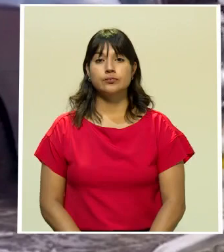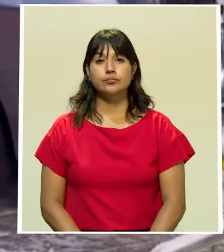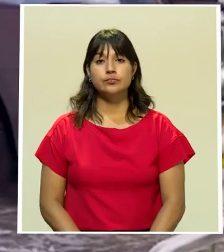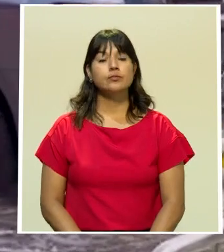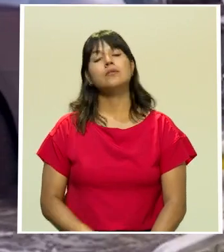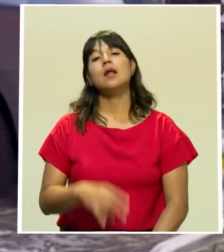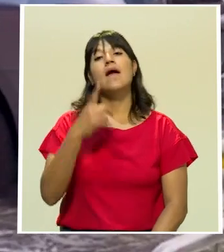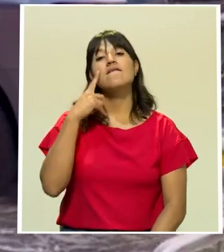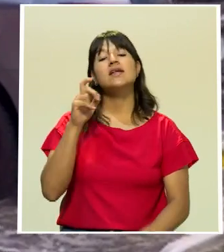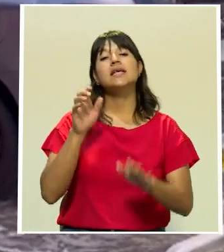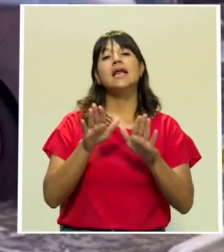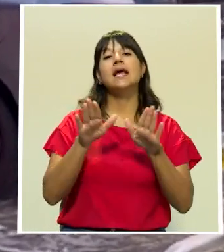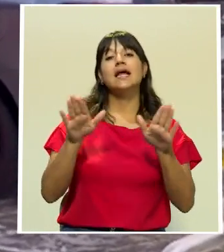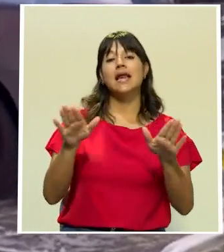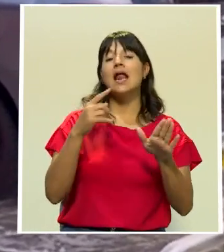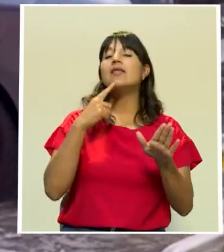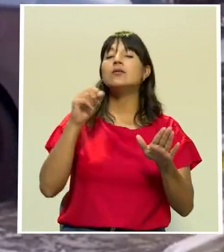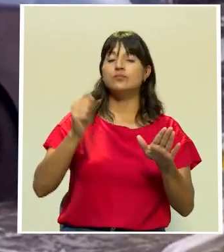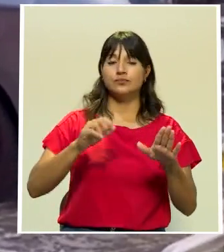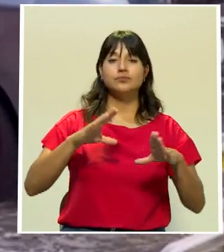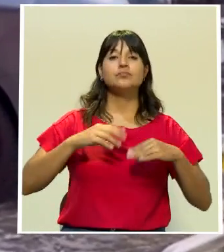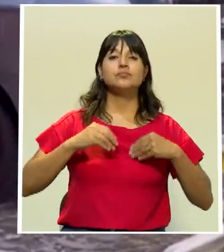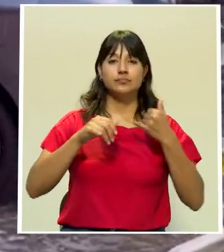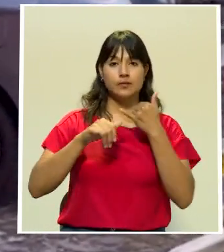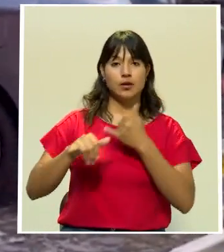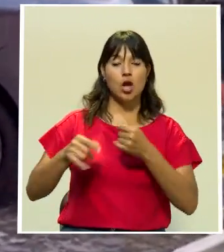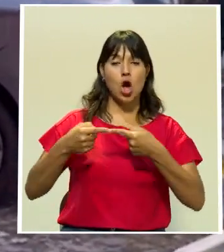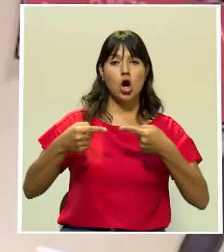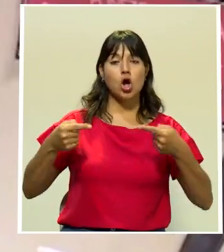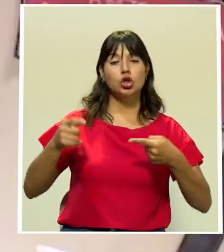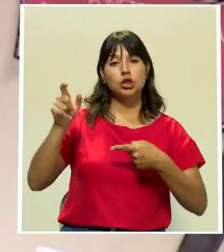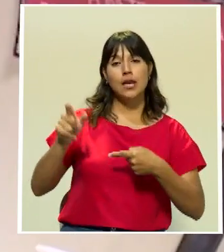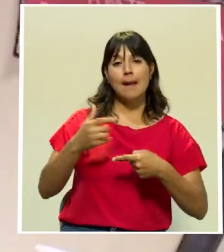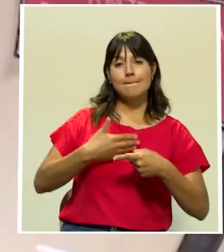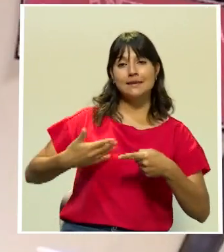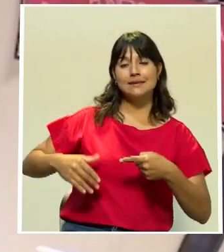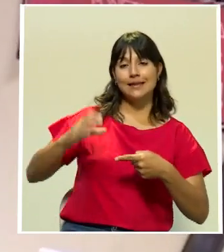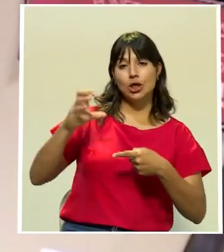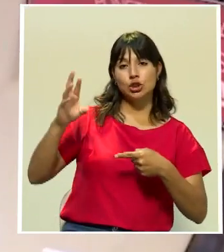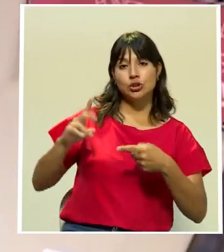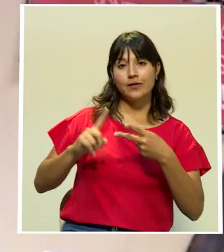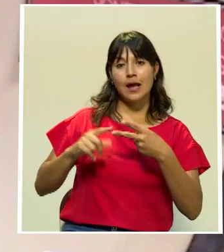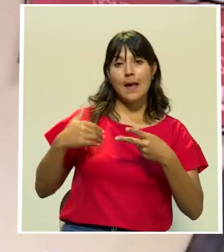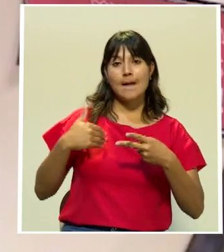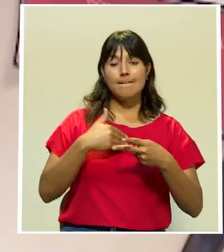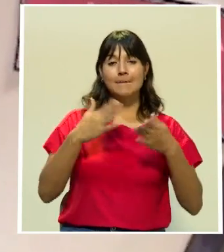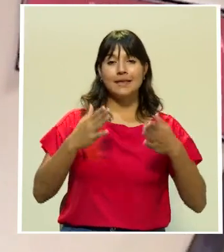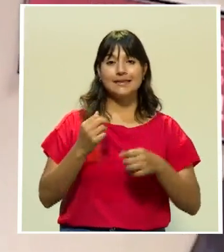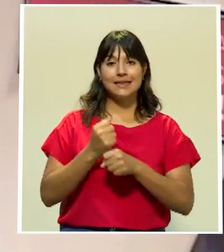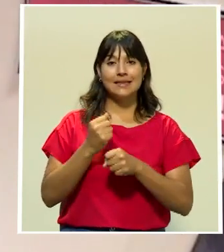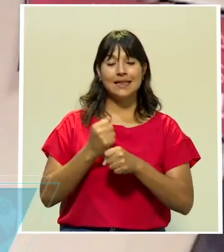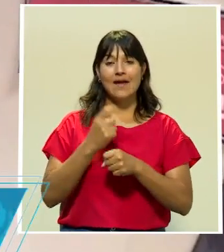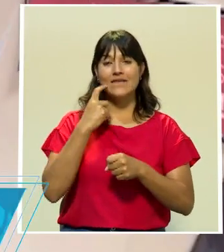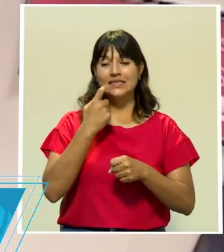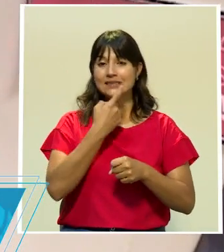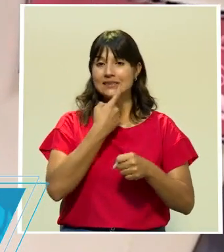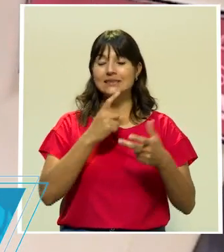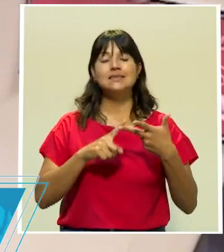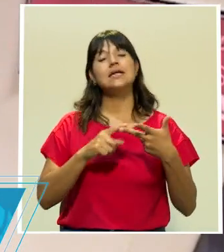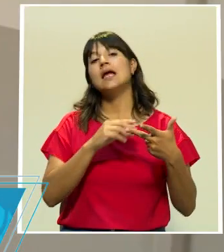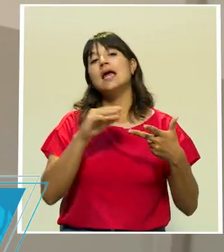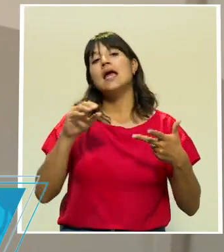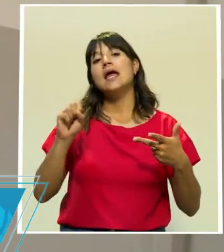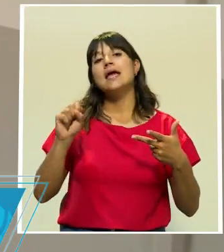La Fiscalía General confirmó la denuncia contra el presidente de la República, Carlos Alvarado, la ministra de Trabajo, Yanina Dinarte, y